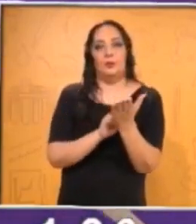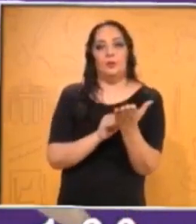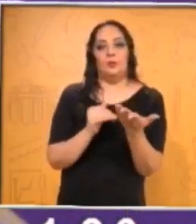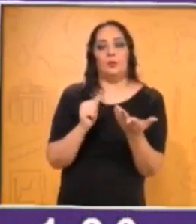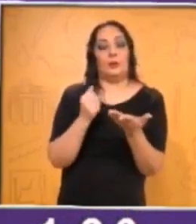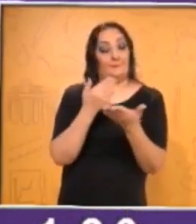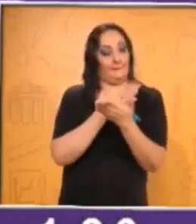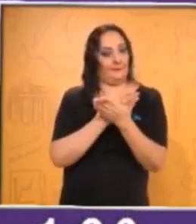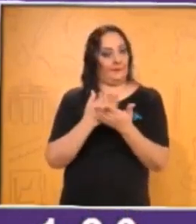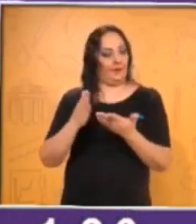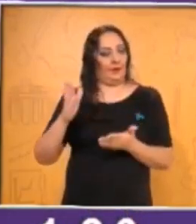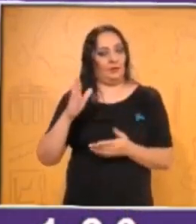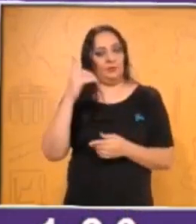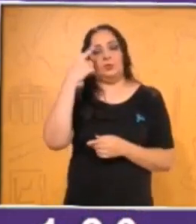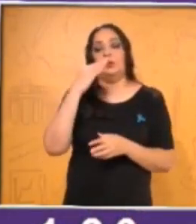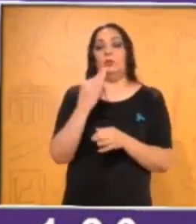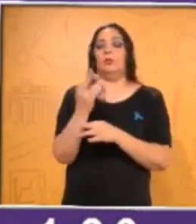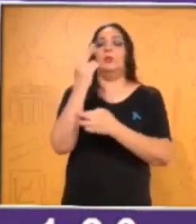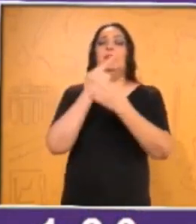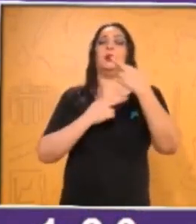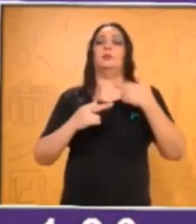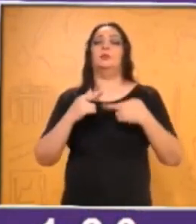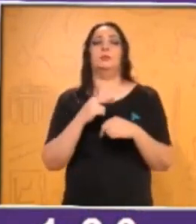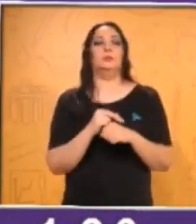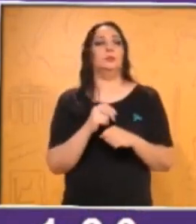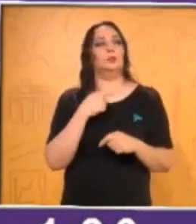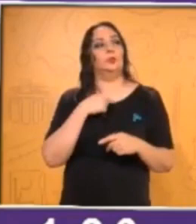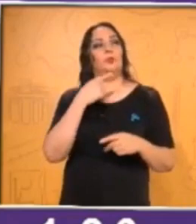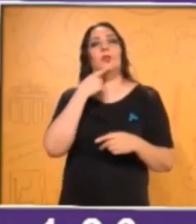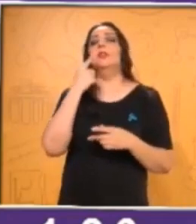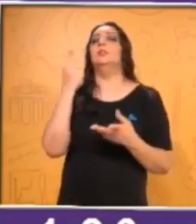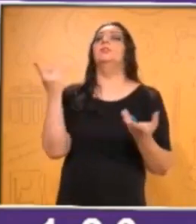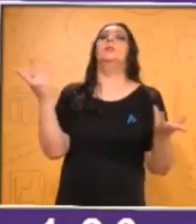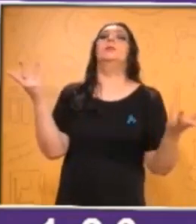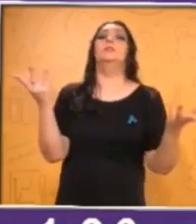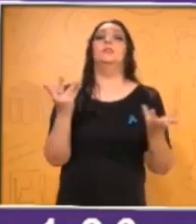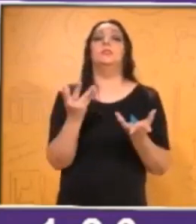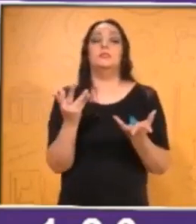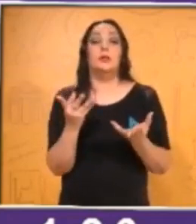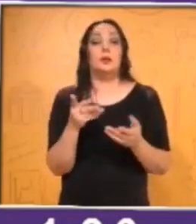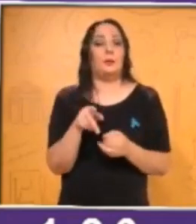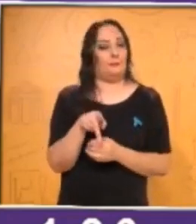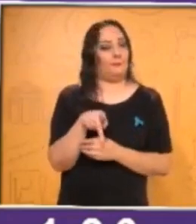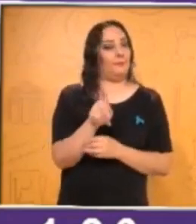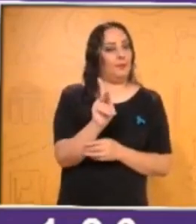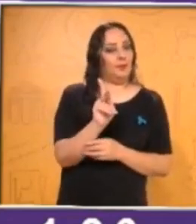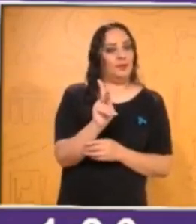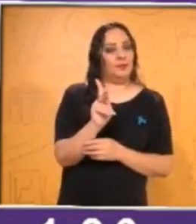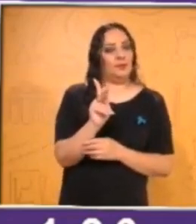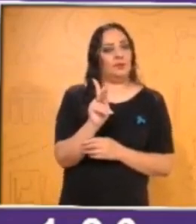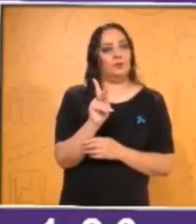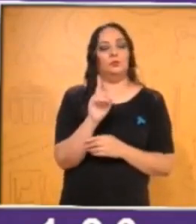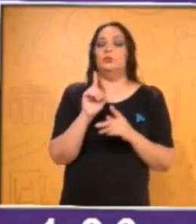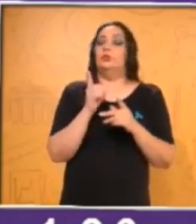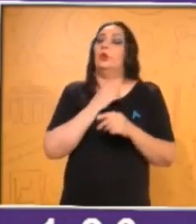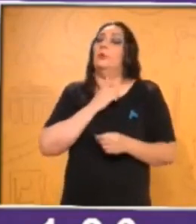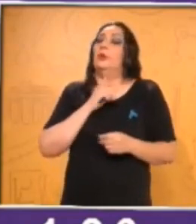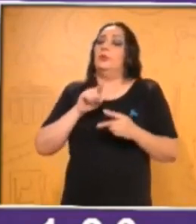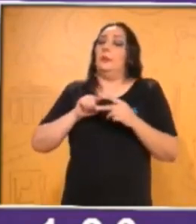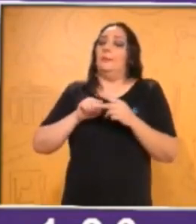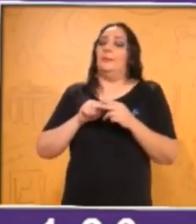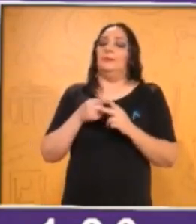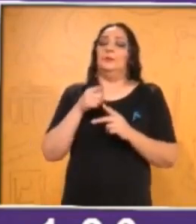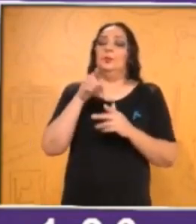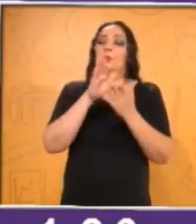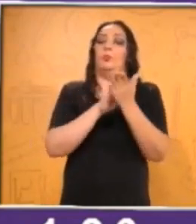una hojita en blanco para ahorita regresando. Yo te voy a decir cómo lo vas a hacer, pero nada más es la introducción. Tu